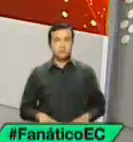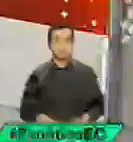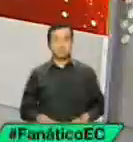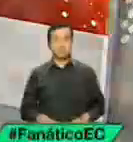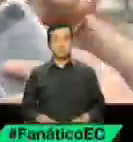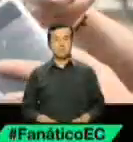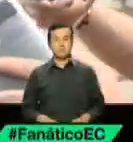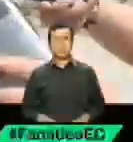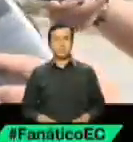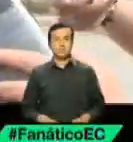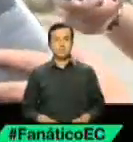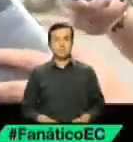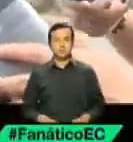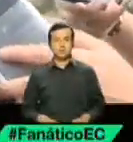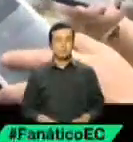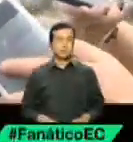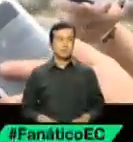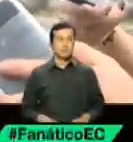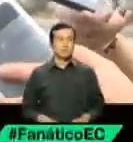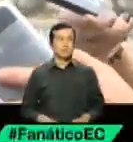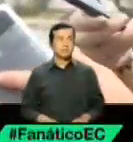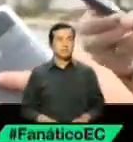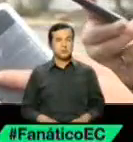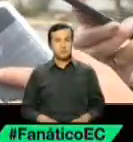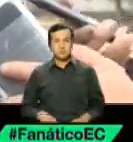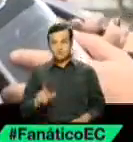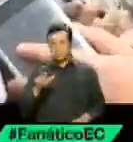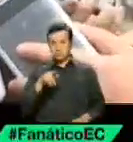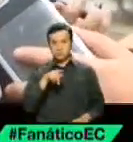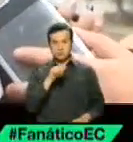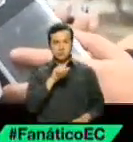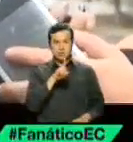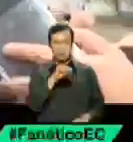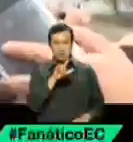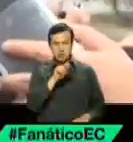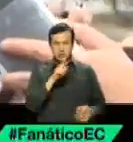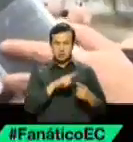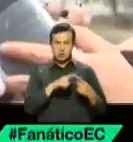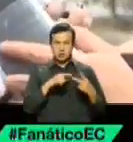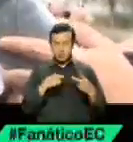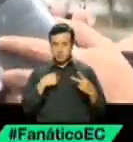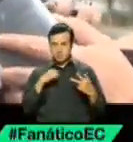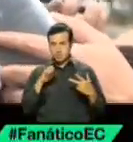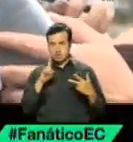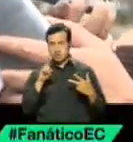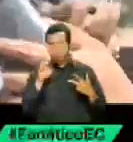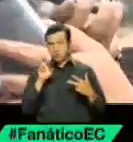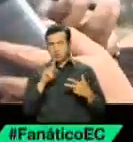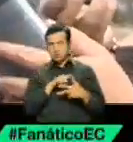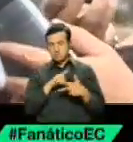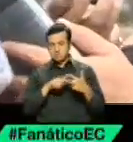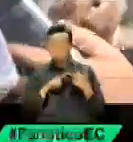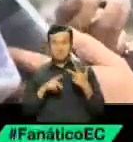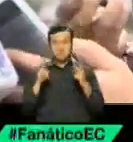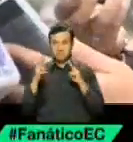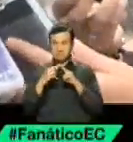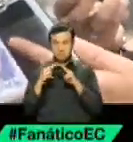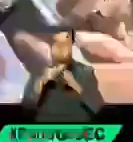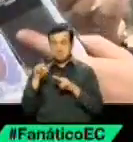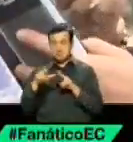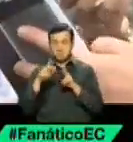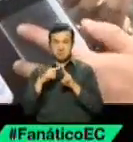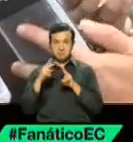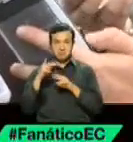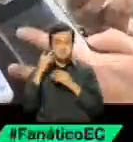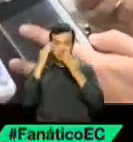Este tipo involucra a Padilla, a mí, a Eder, cosa que ni lo conozco, no sé quién sea,